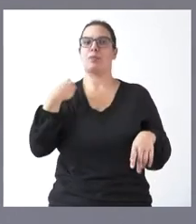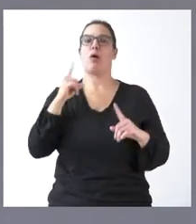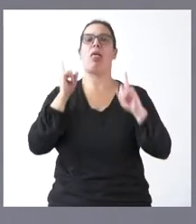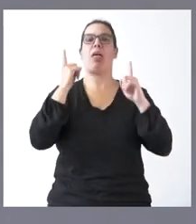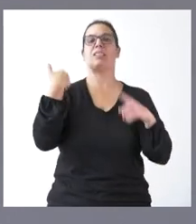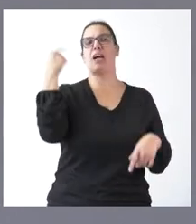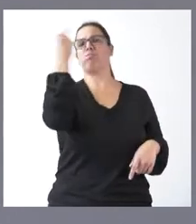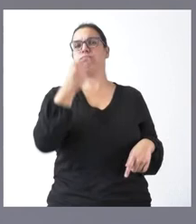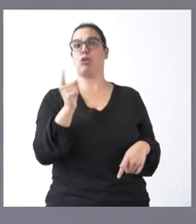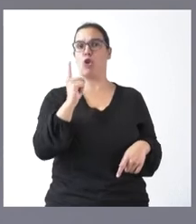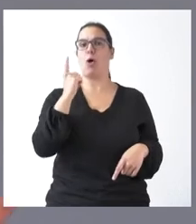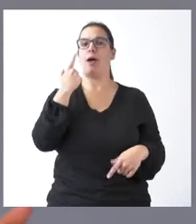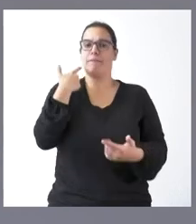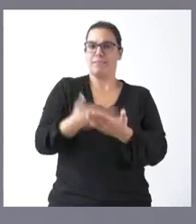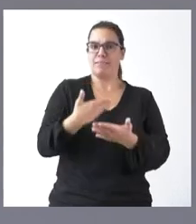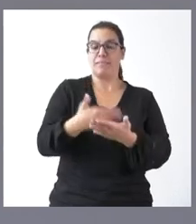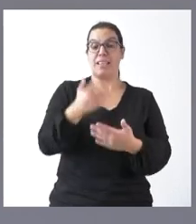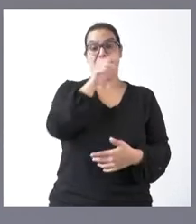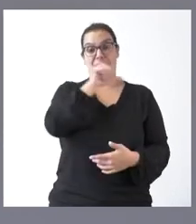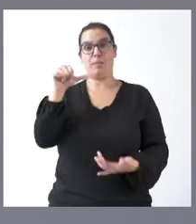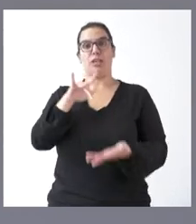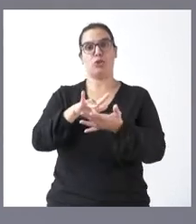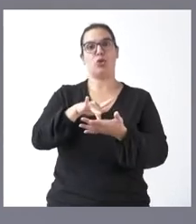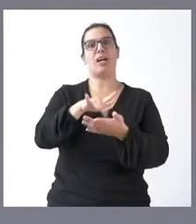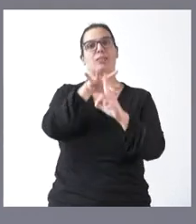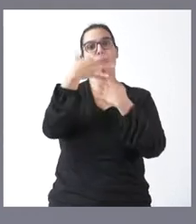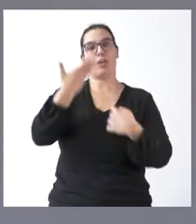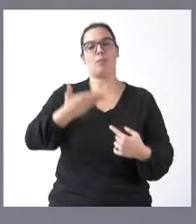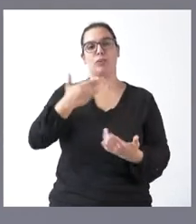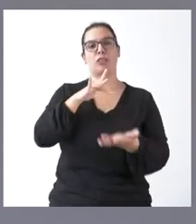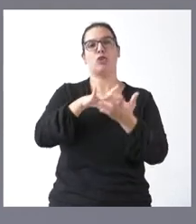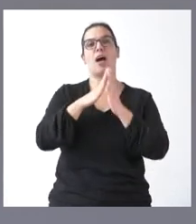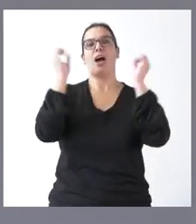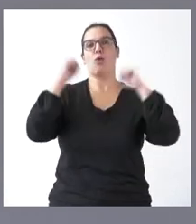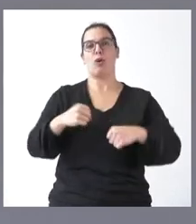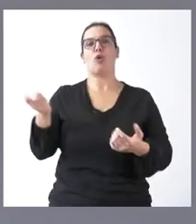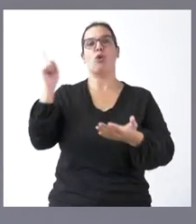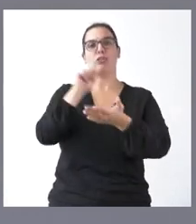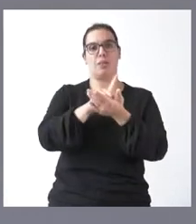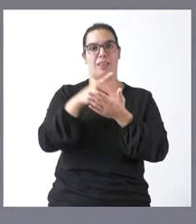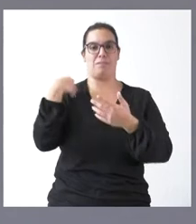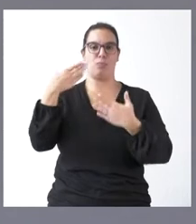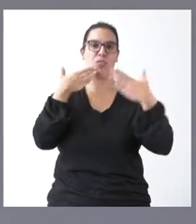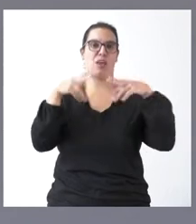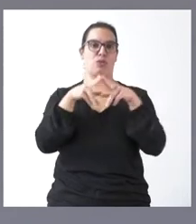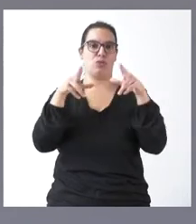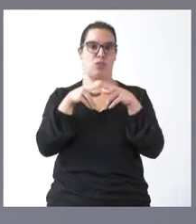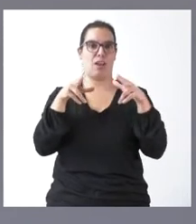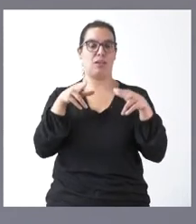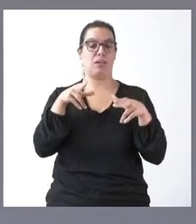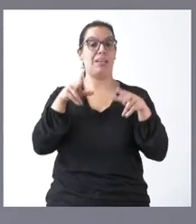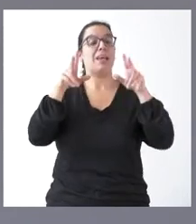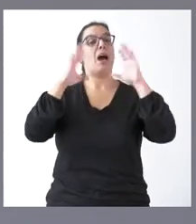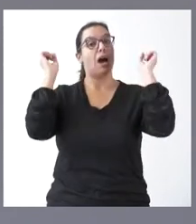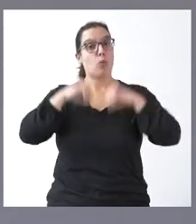les juzgará por los hechos y esta semana hemos tenido un hecho importante que es que ha habido un nuevo acuerdo en el ámbito del diálogo social y ha sido un acuerdo una materia tan